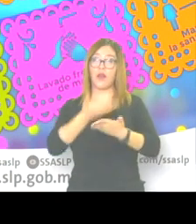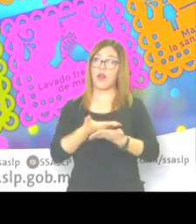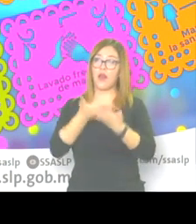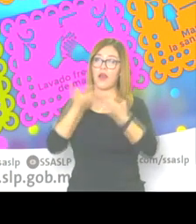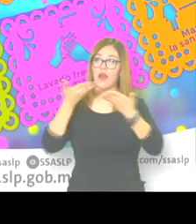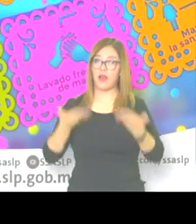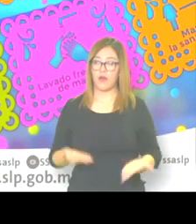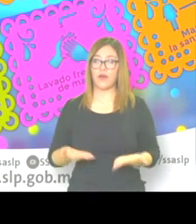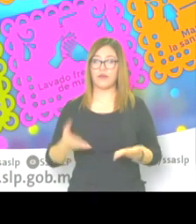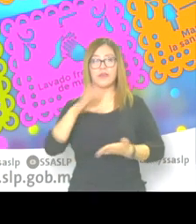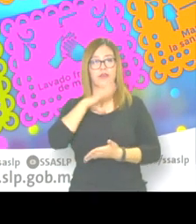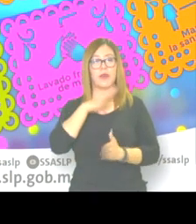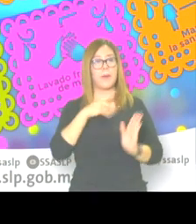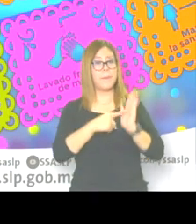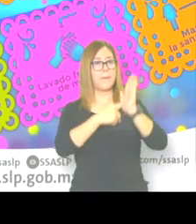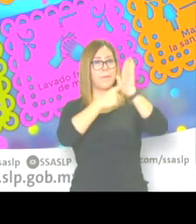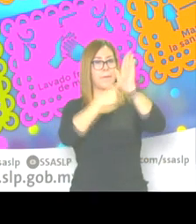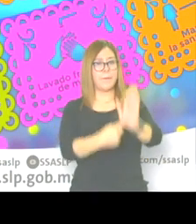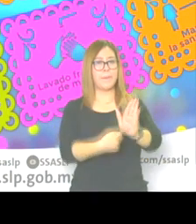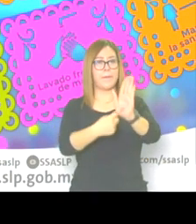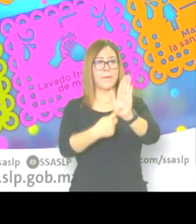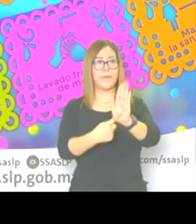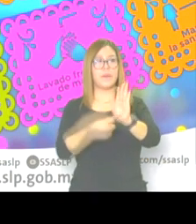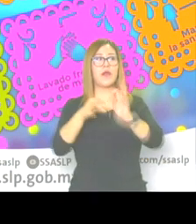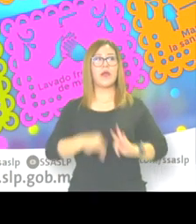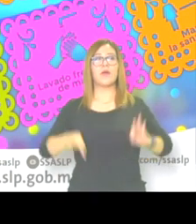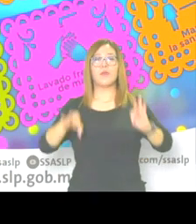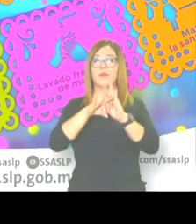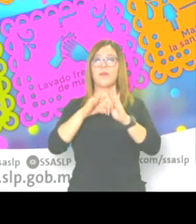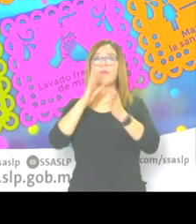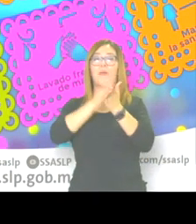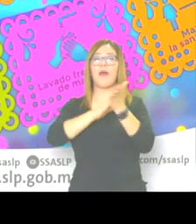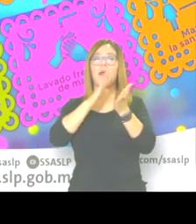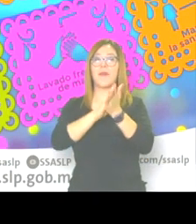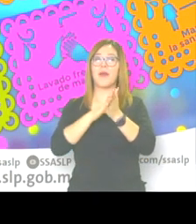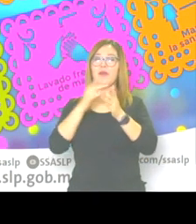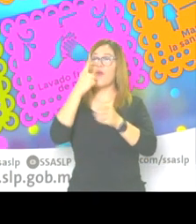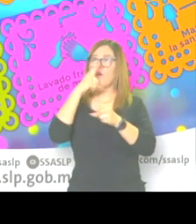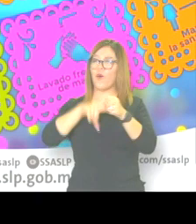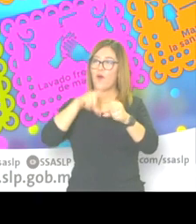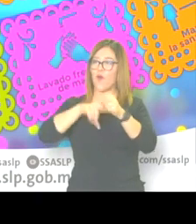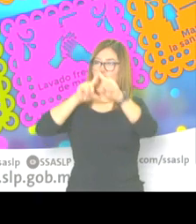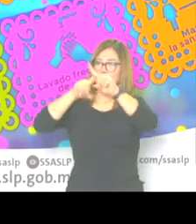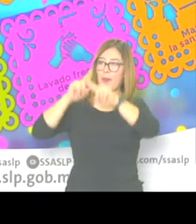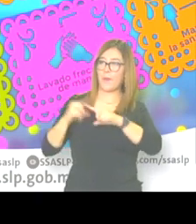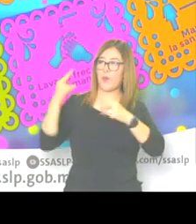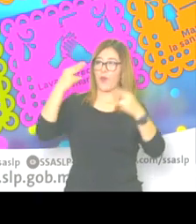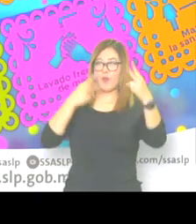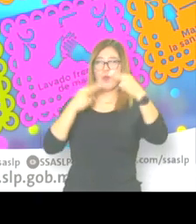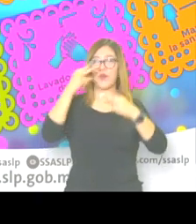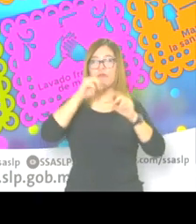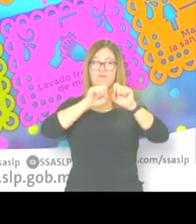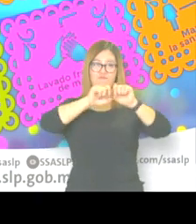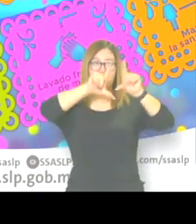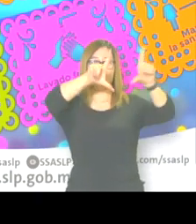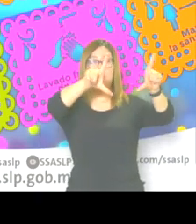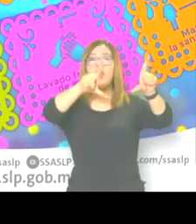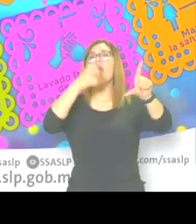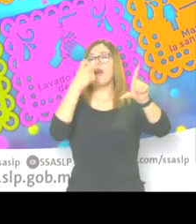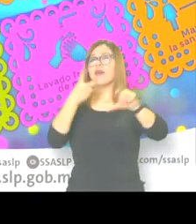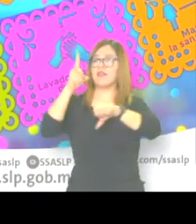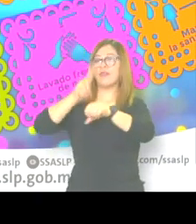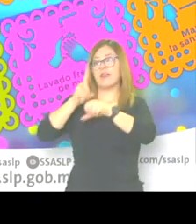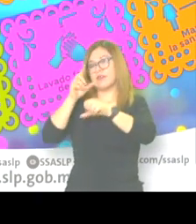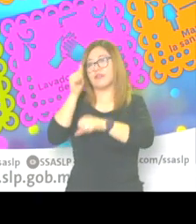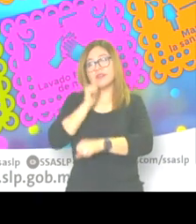Estamos presentando a ustedes alguna parte de este papel picado que es típico de nuestras festividades en esos días, pero también con